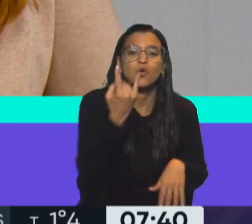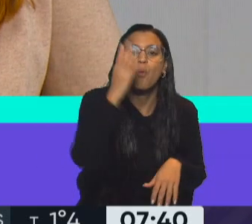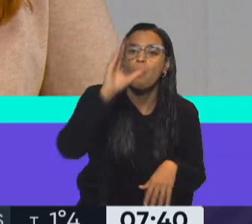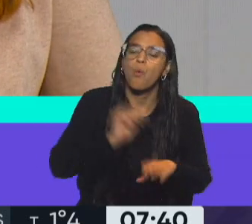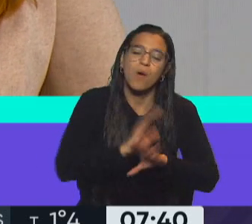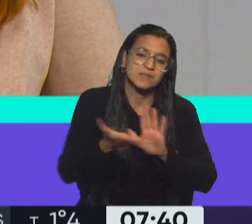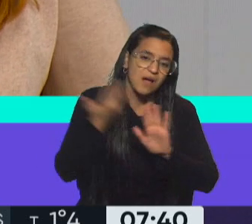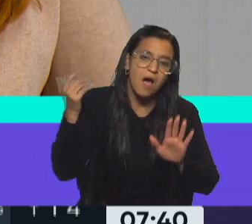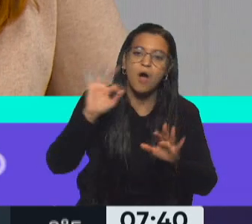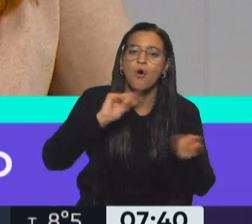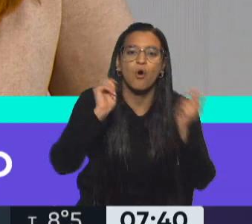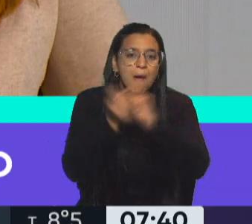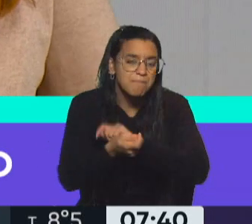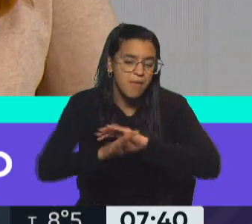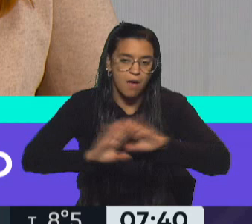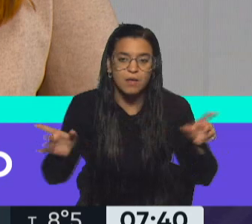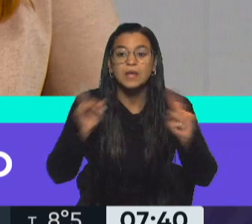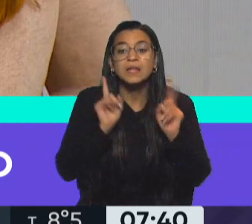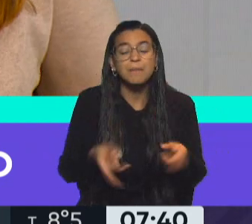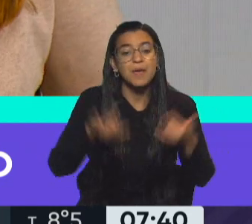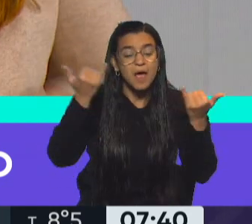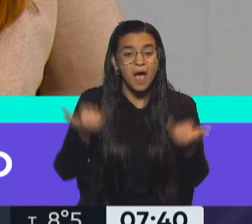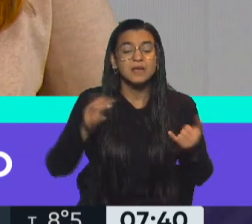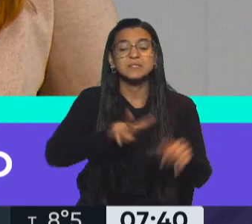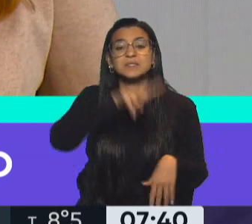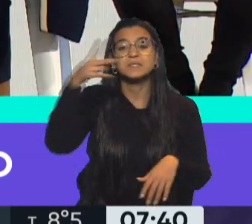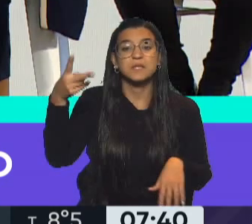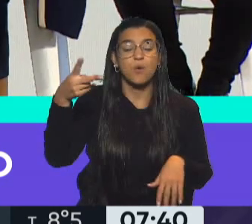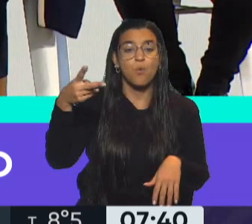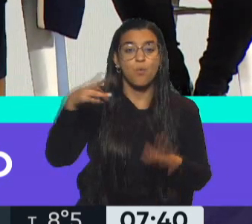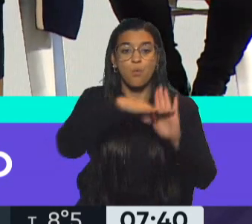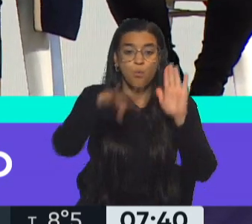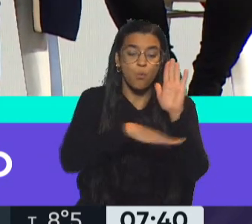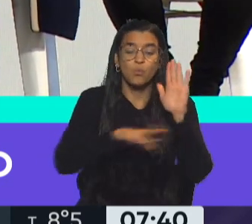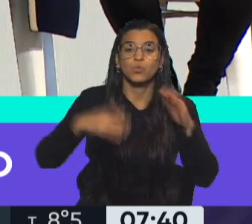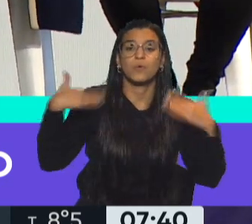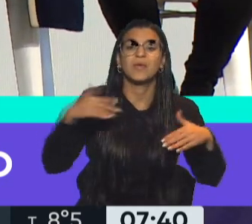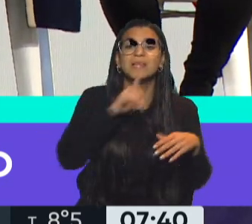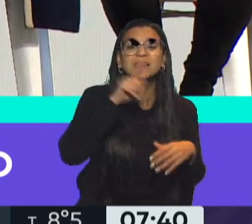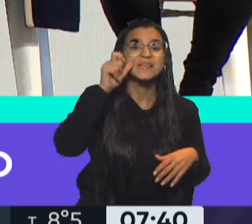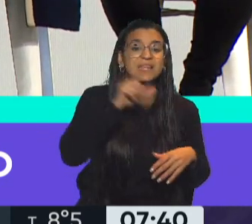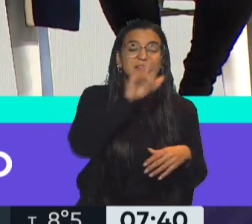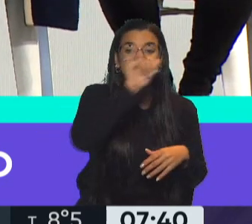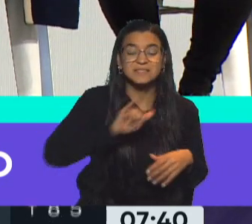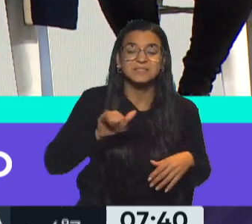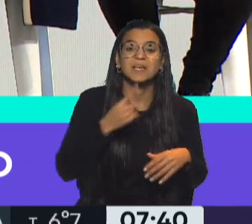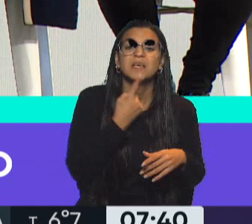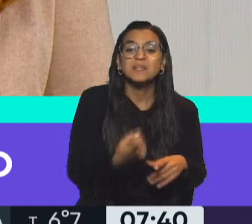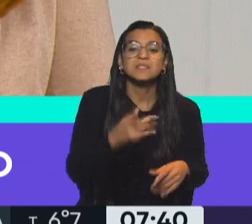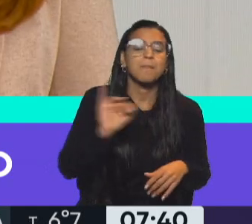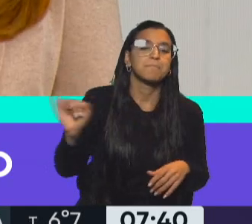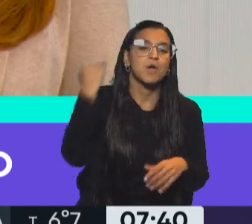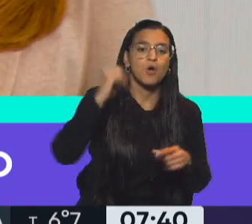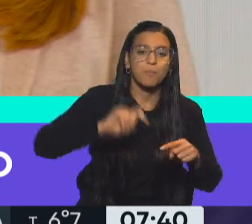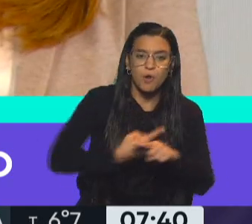cambiarlos, modificarlos. Y por el otro lado tenés al segundo de Vidal, el economista Martín Tetaz, que te dice es la mejor política de